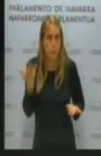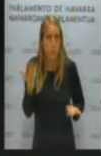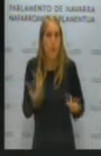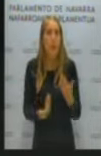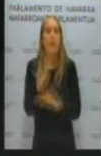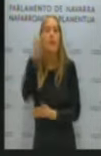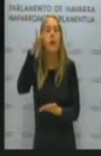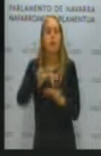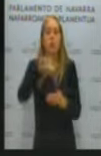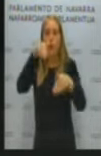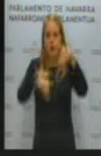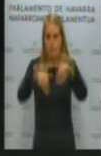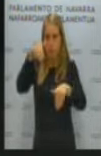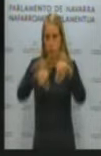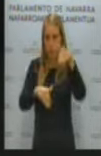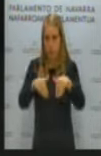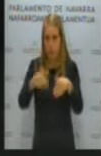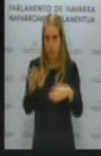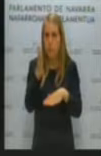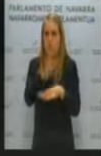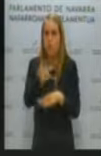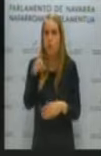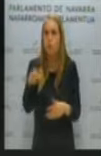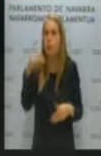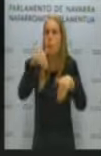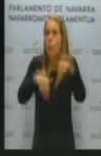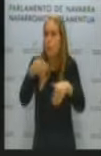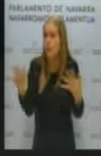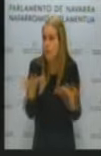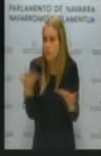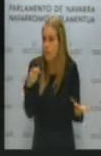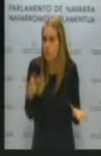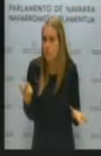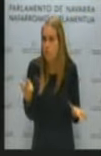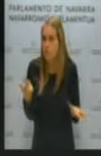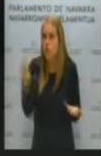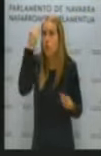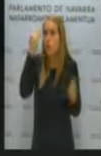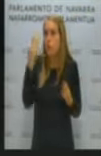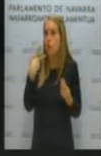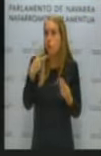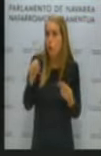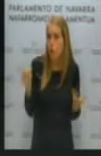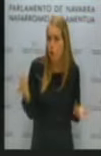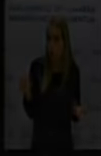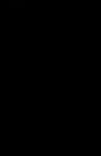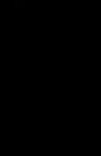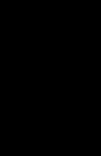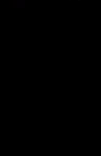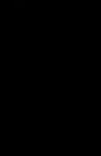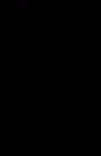en esta Cámara la proposición, ¿qué es lo que va a votar su partido? Entiendo que votará que no, ¿estoy entendiendo bien?